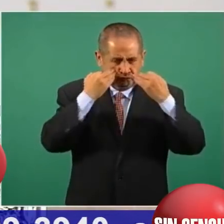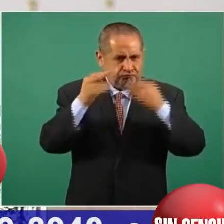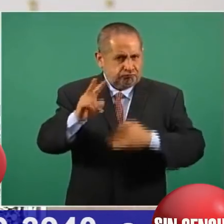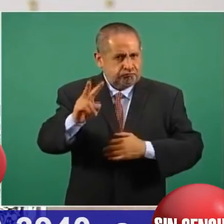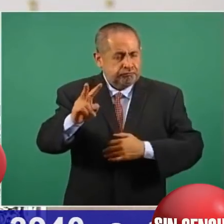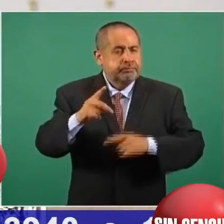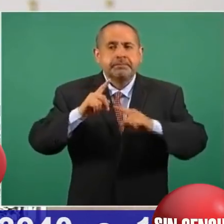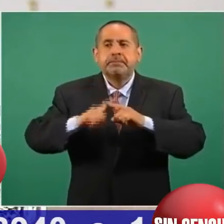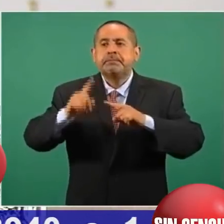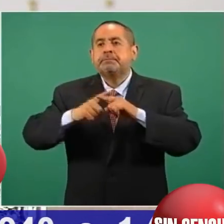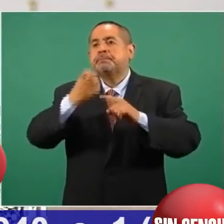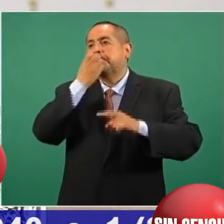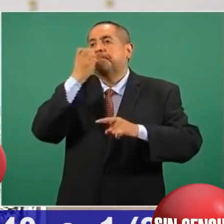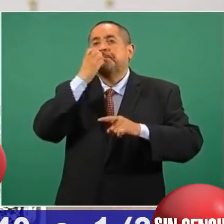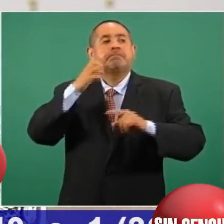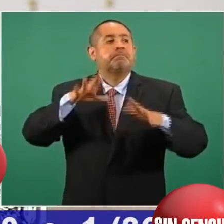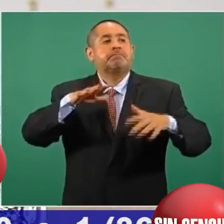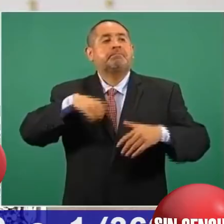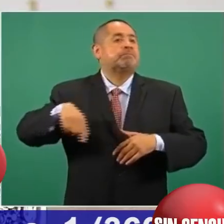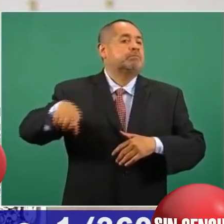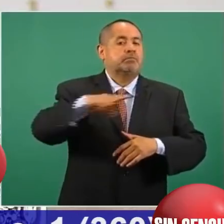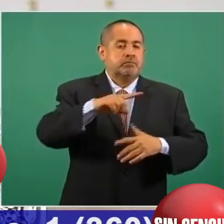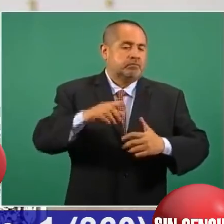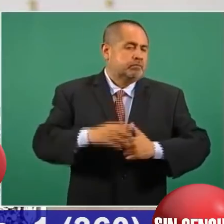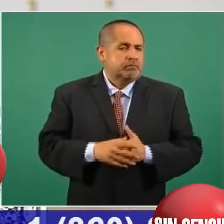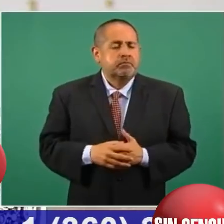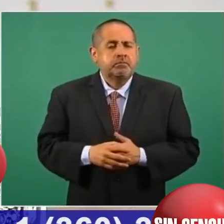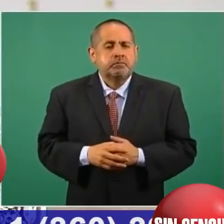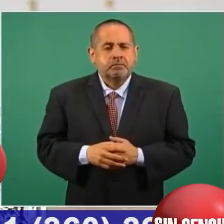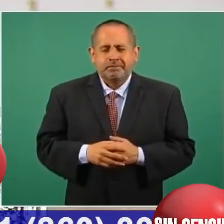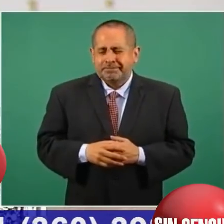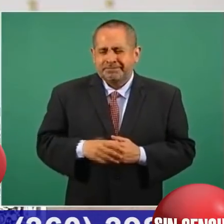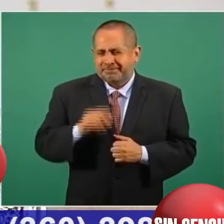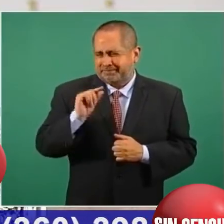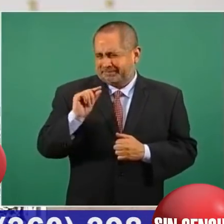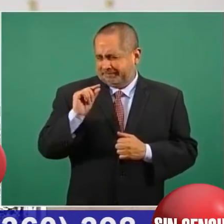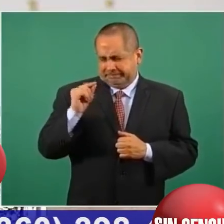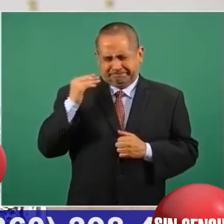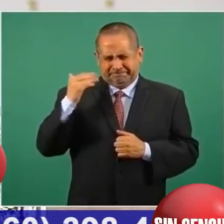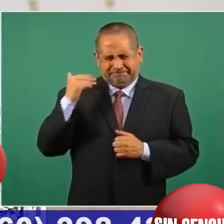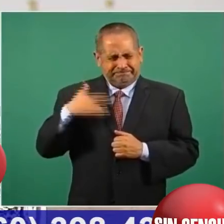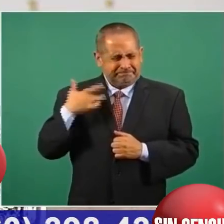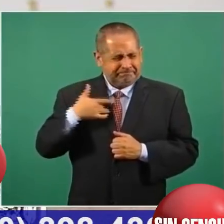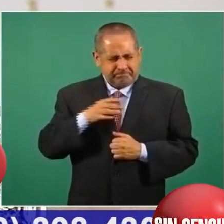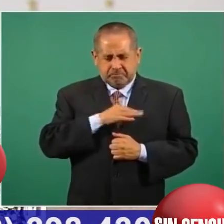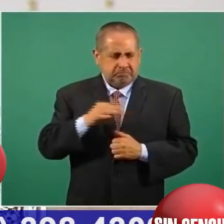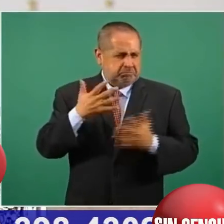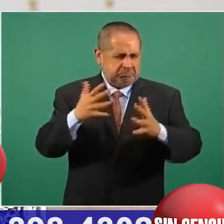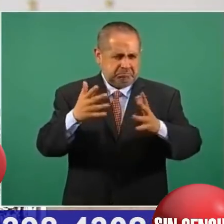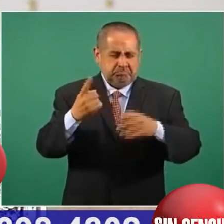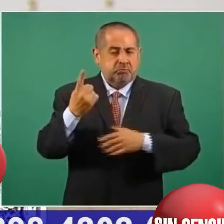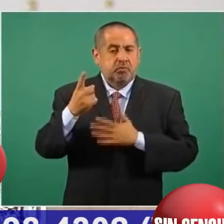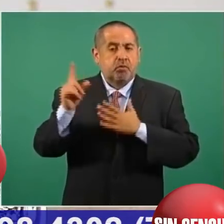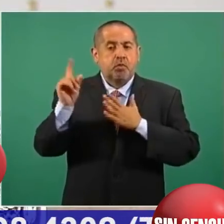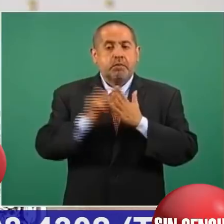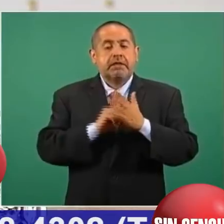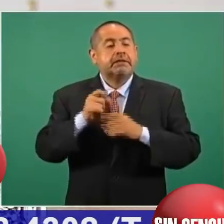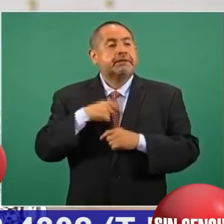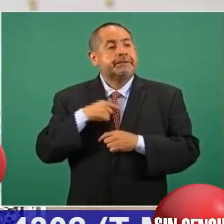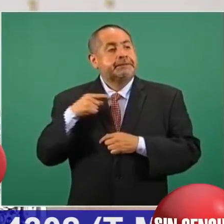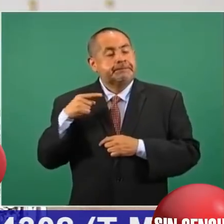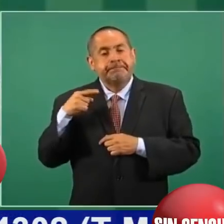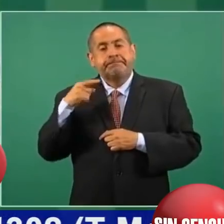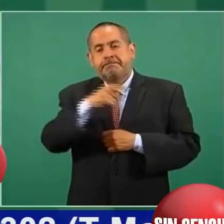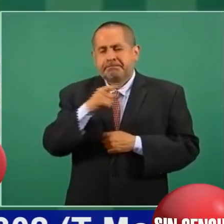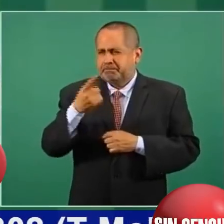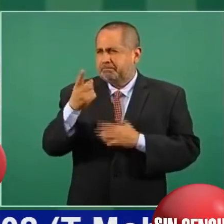todas las comunidades. Acabo de estar hace relativamente poco, hace como un mes